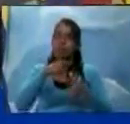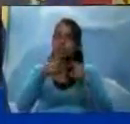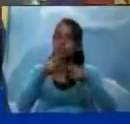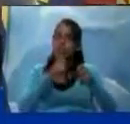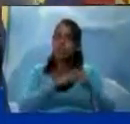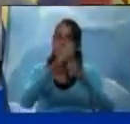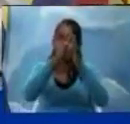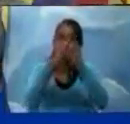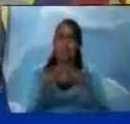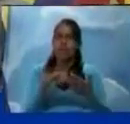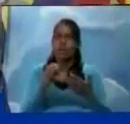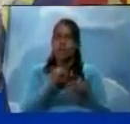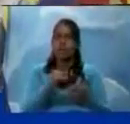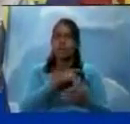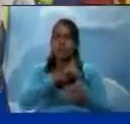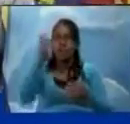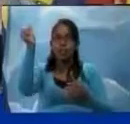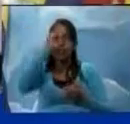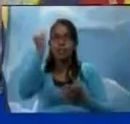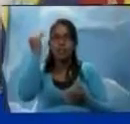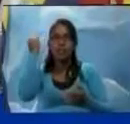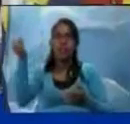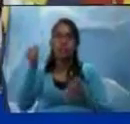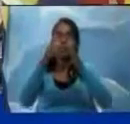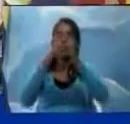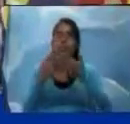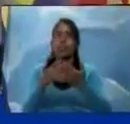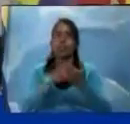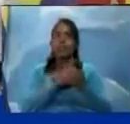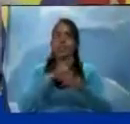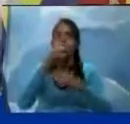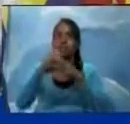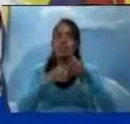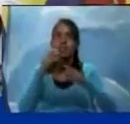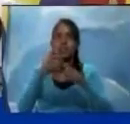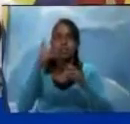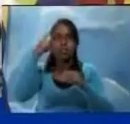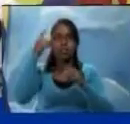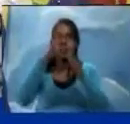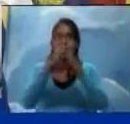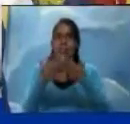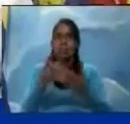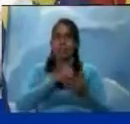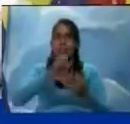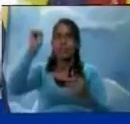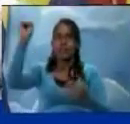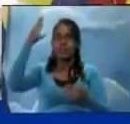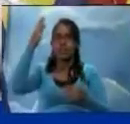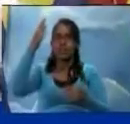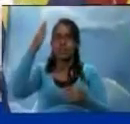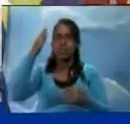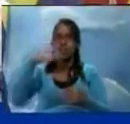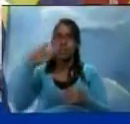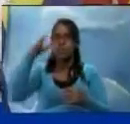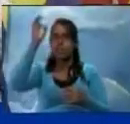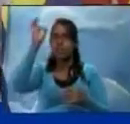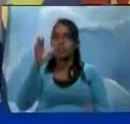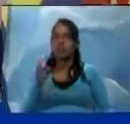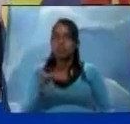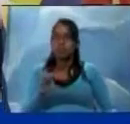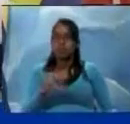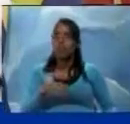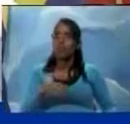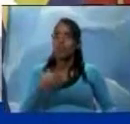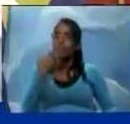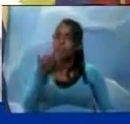de la palabra. Palabra de sabiduría, palabra de ciencia, palabra de gracia. Al pastor le